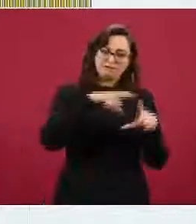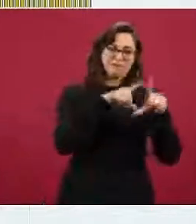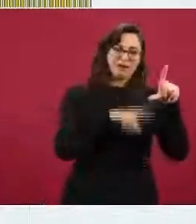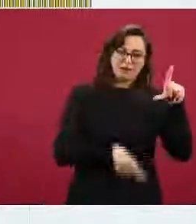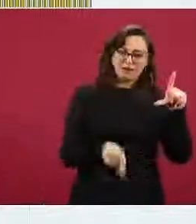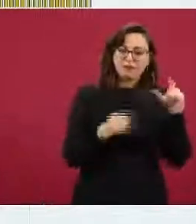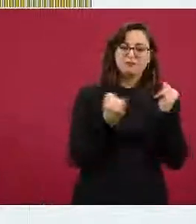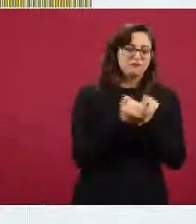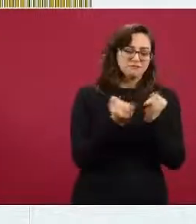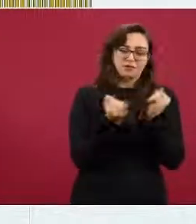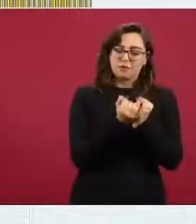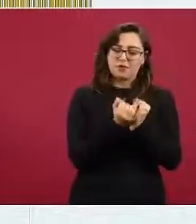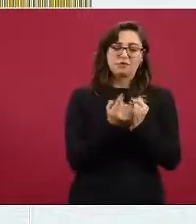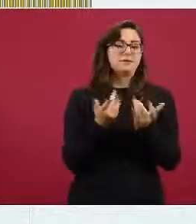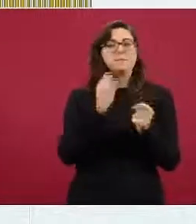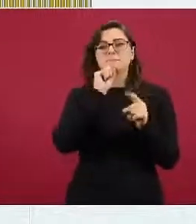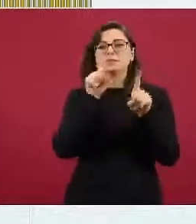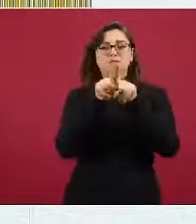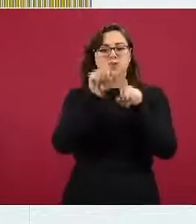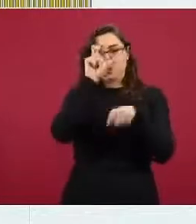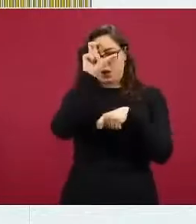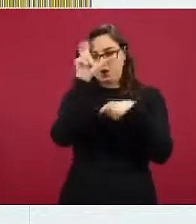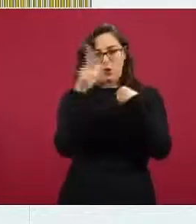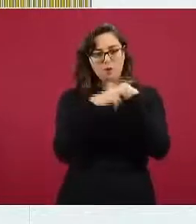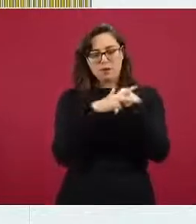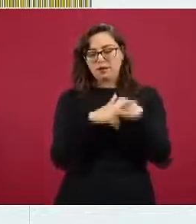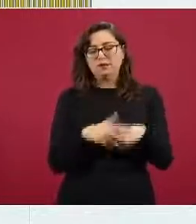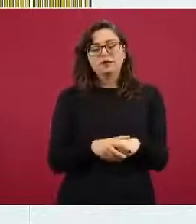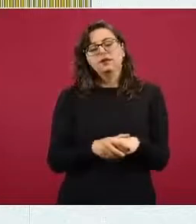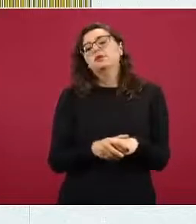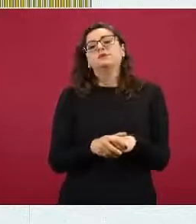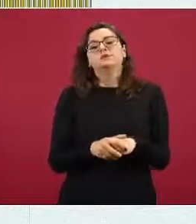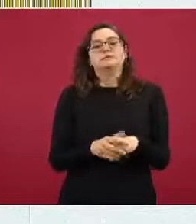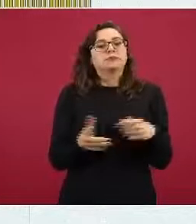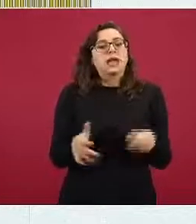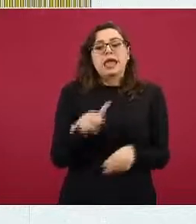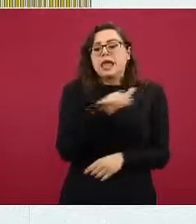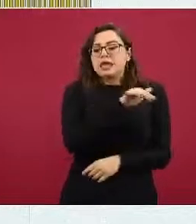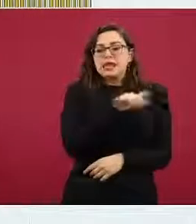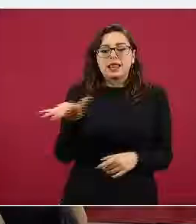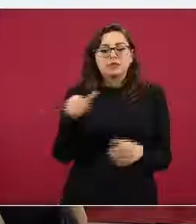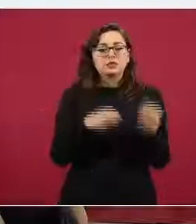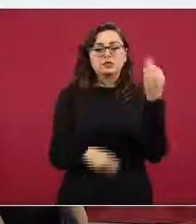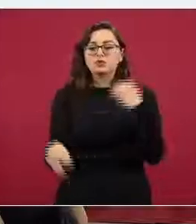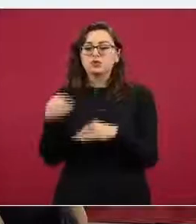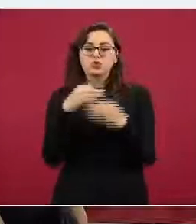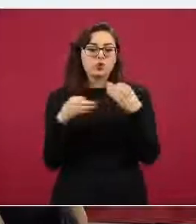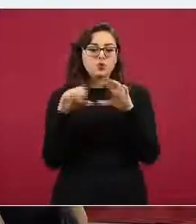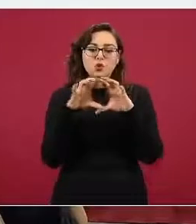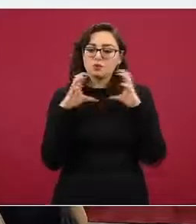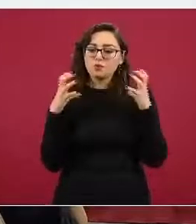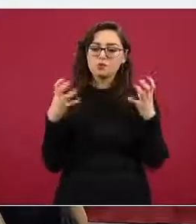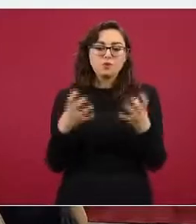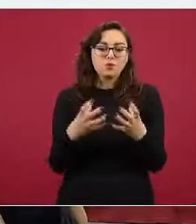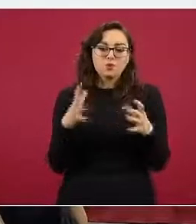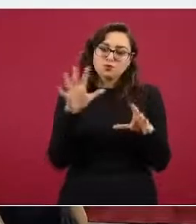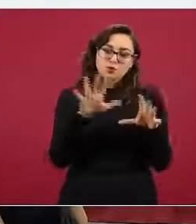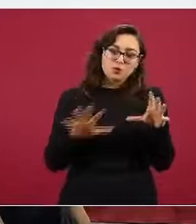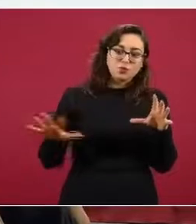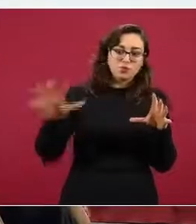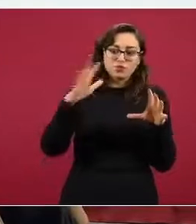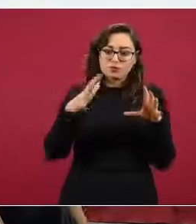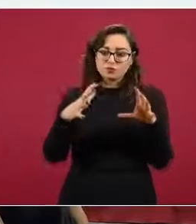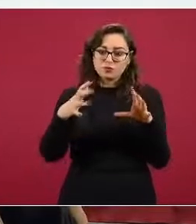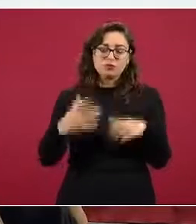también igual que los países europeos occidentales. Fenómeno general, fenómeno predecible del hemisferio